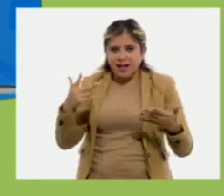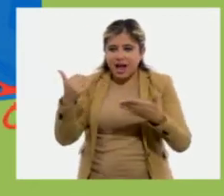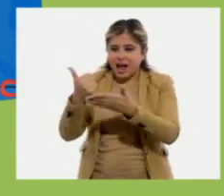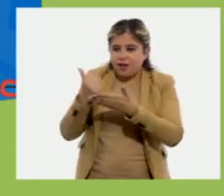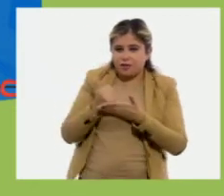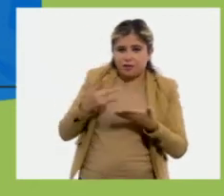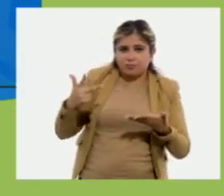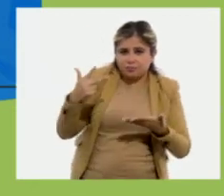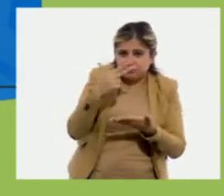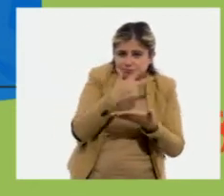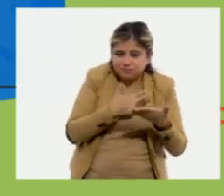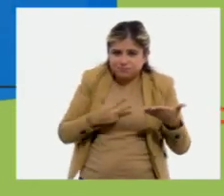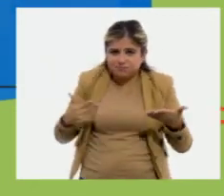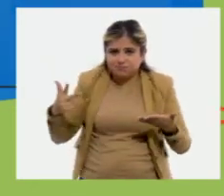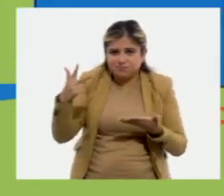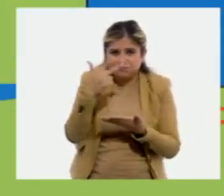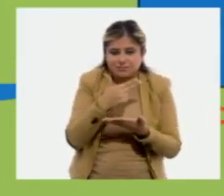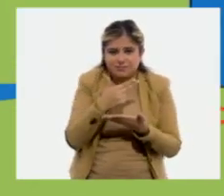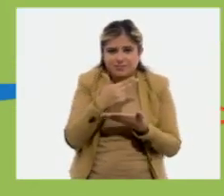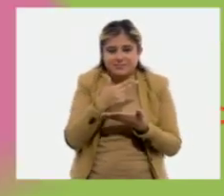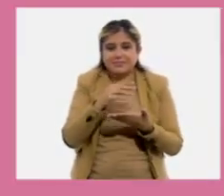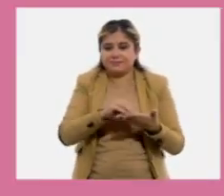las líneas marcadas.